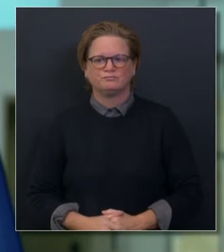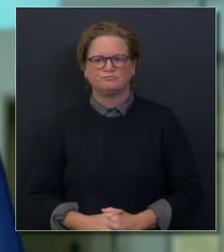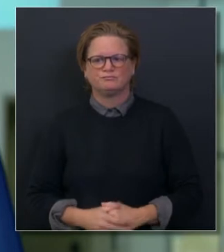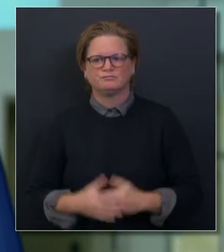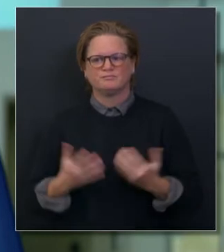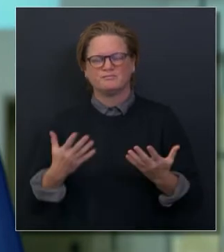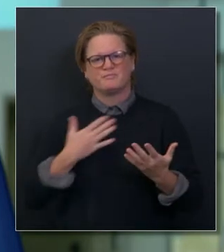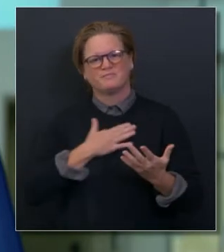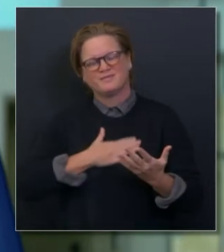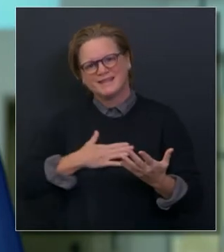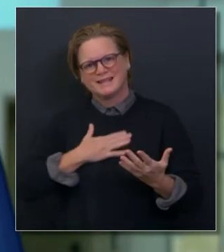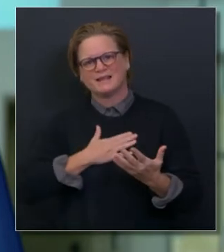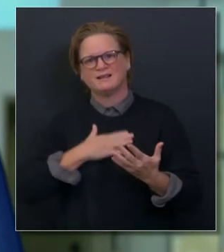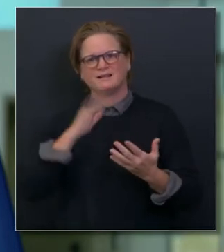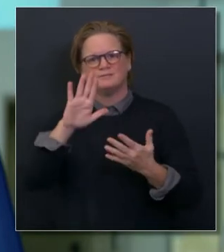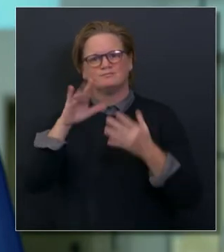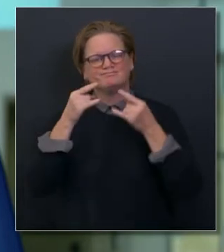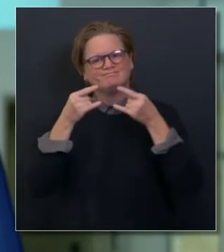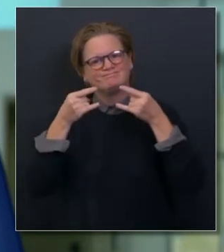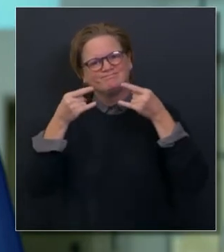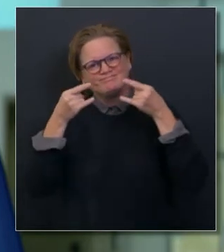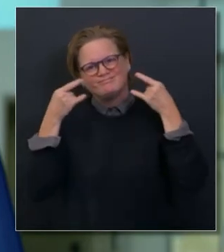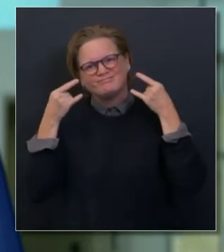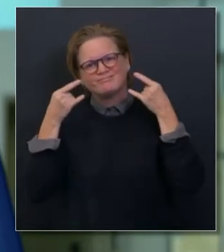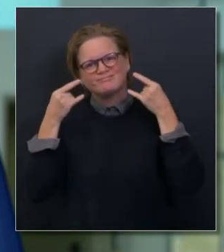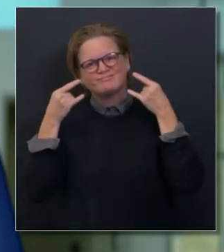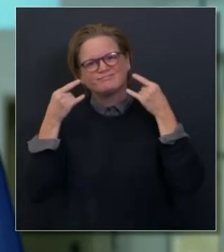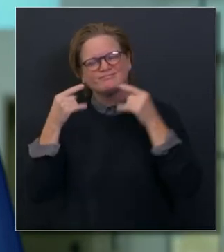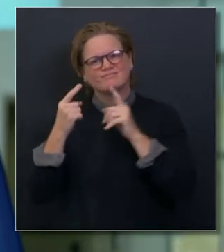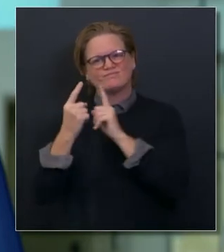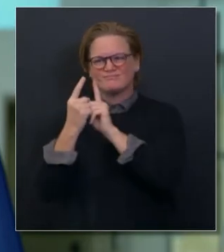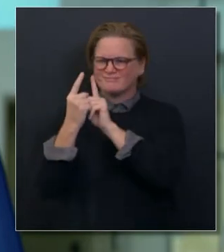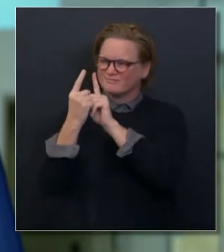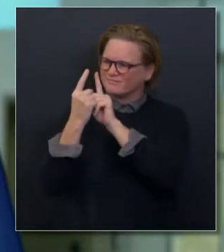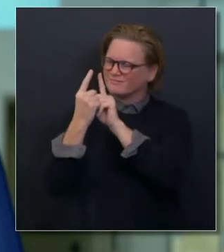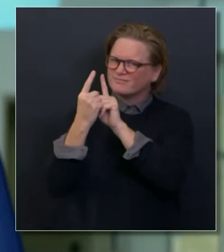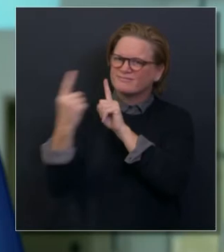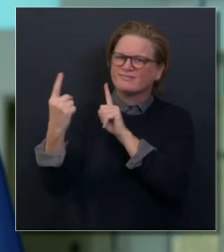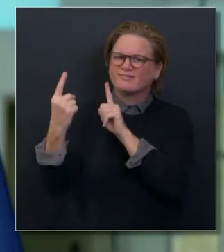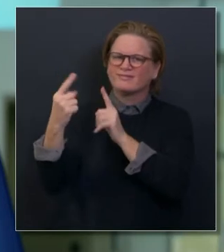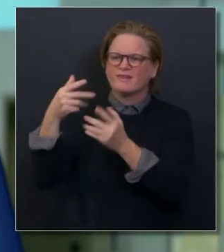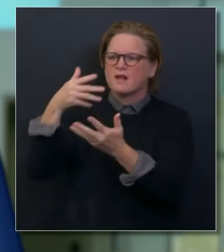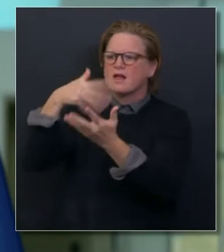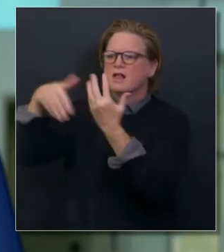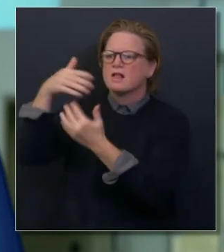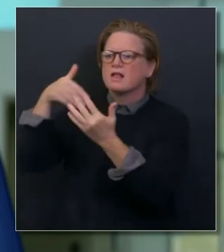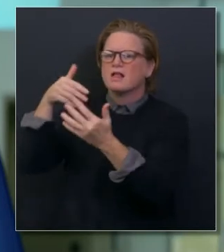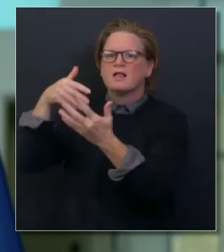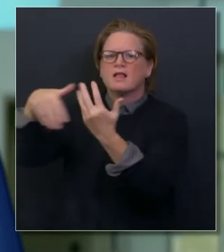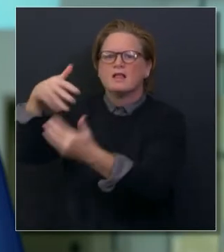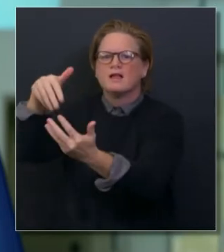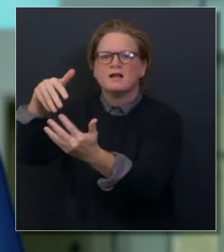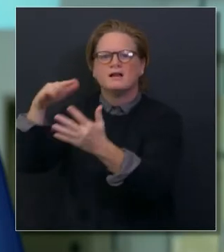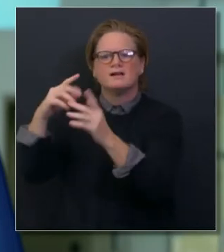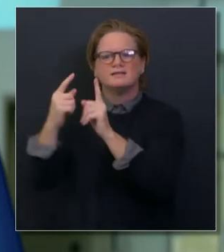Así que use su mascarilla. Guarde distancia de por lo menos 6 pies. Haga esas cosas